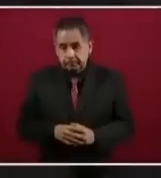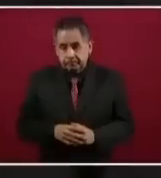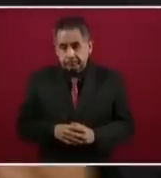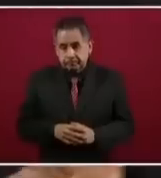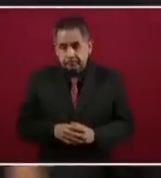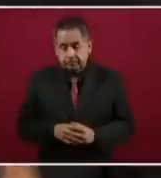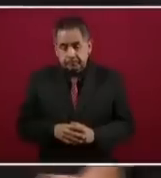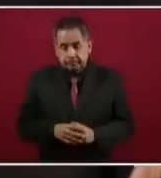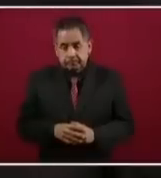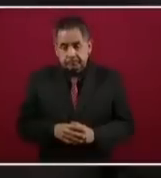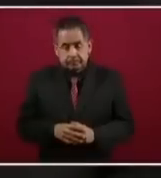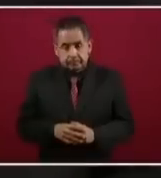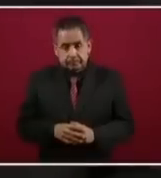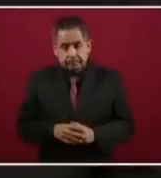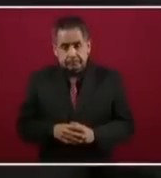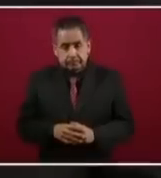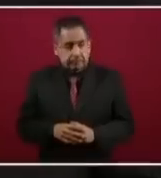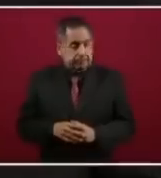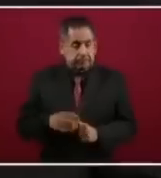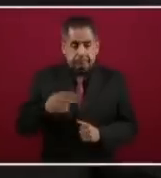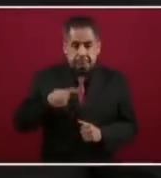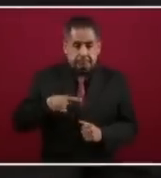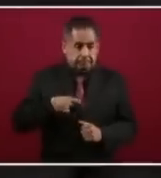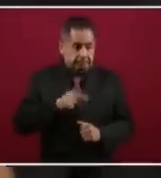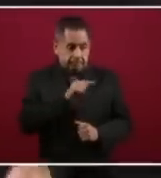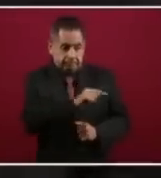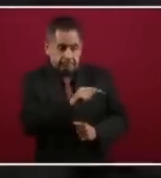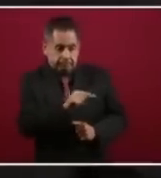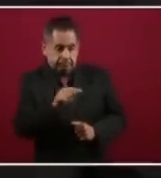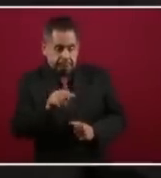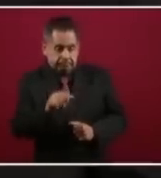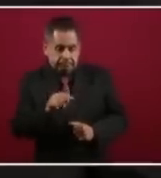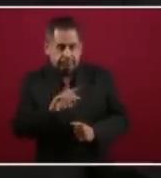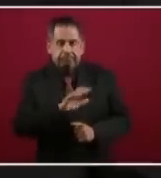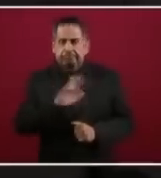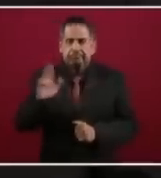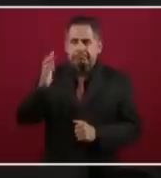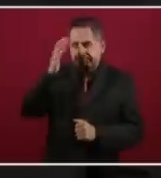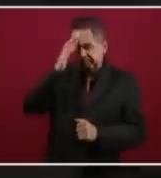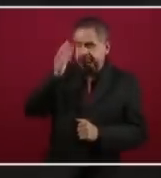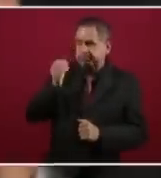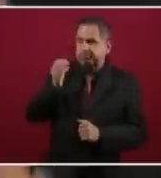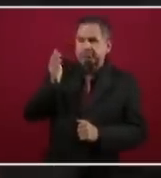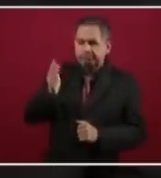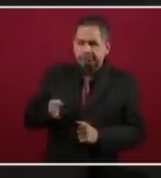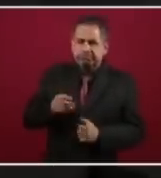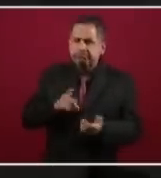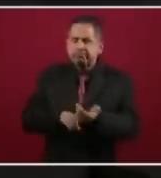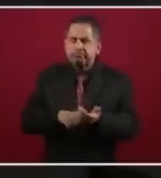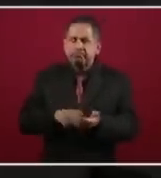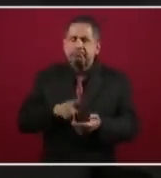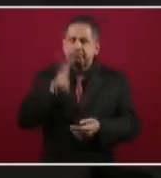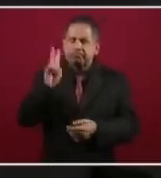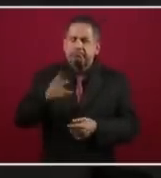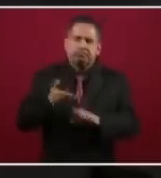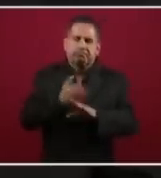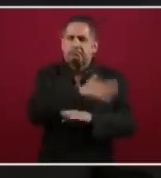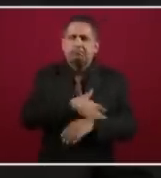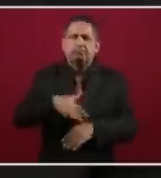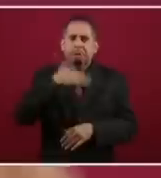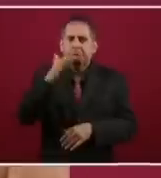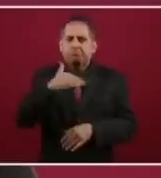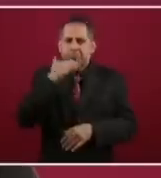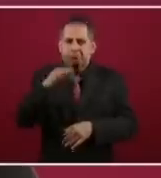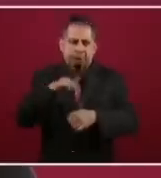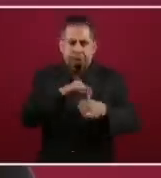la mayor parte de los actores han reconocido de que hubo fraude,